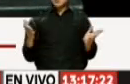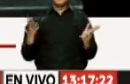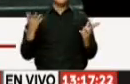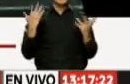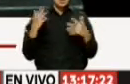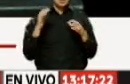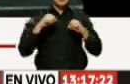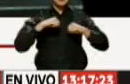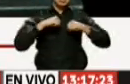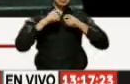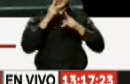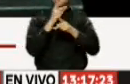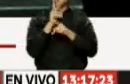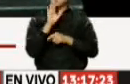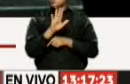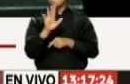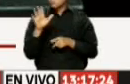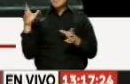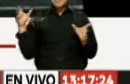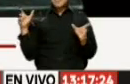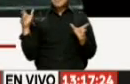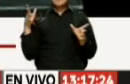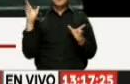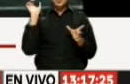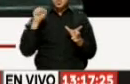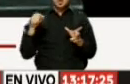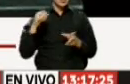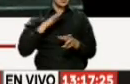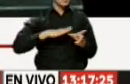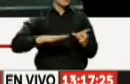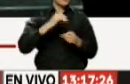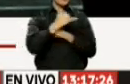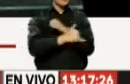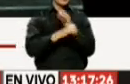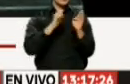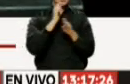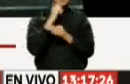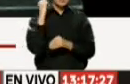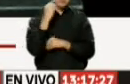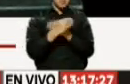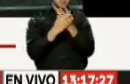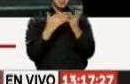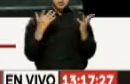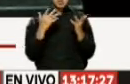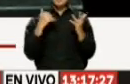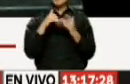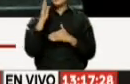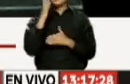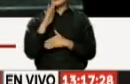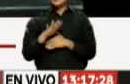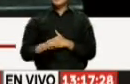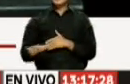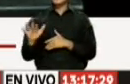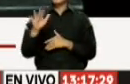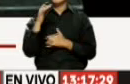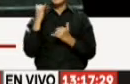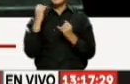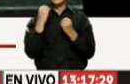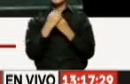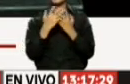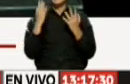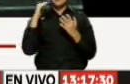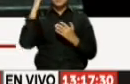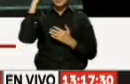gestionados pueden convertirse en el sustento de nuestro país, así como en la fuente de riqueza para las actuales